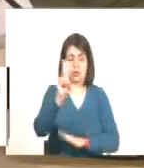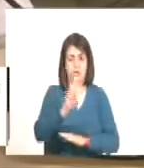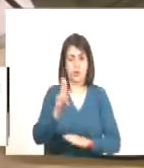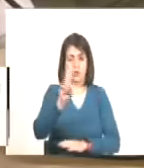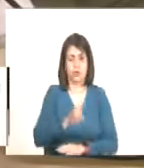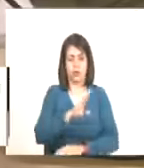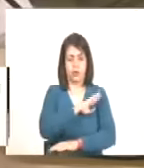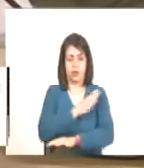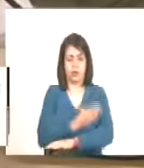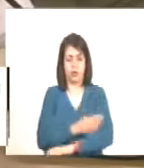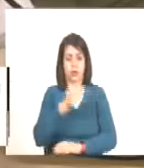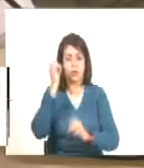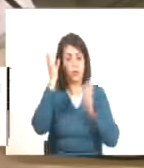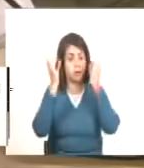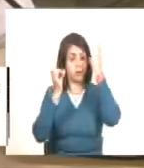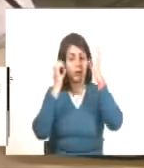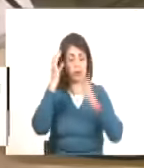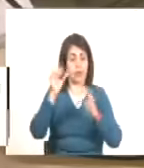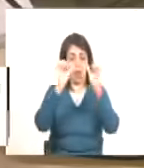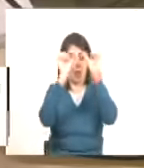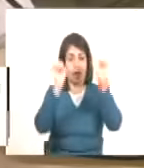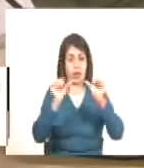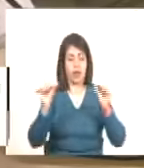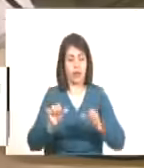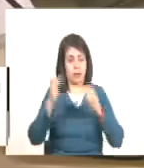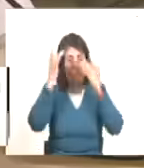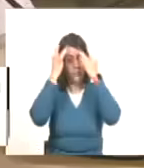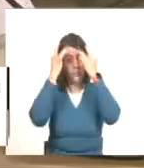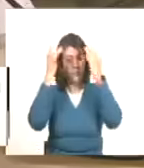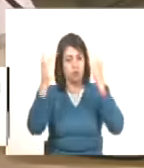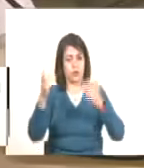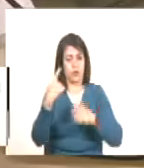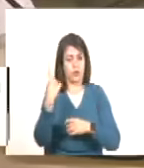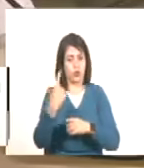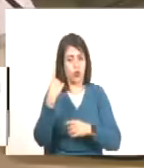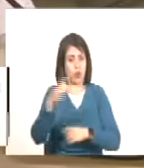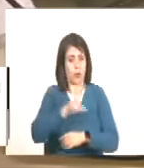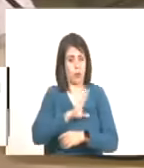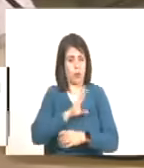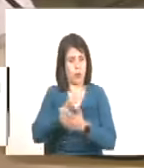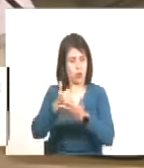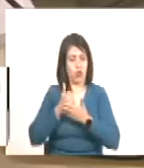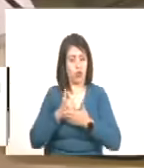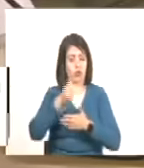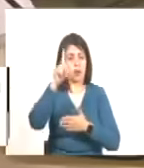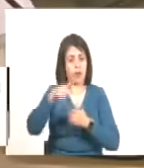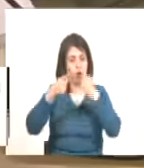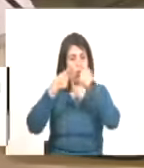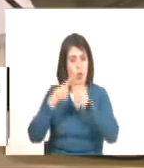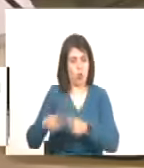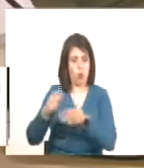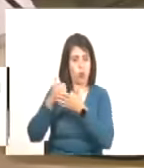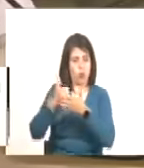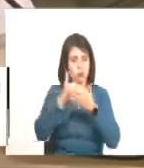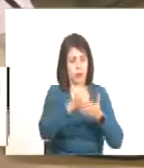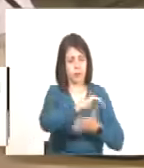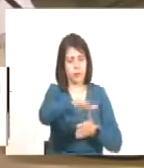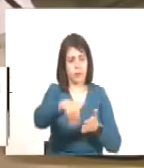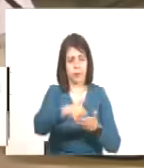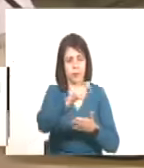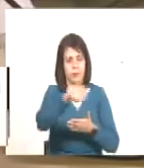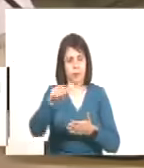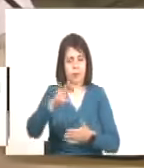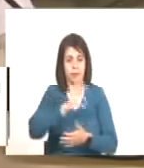de su potencial creativo, artístico e intelectual, no solo en su propio beneficio, sino también para el enriquecimiento de